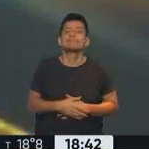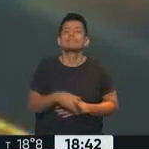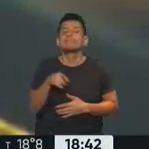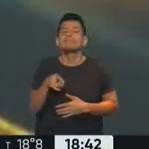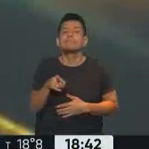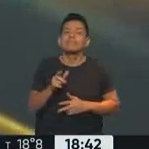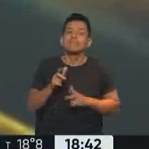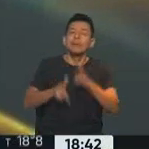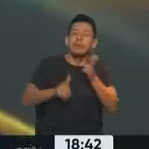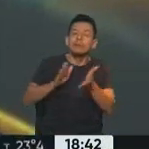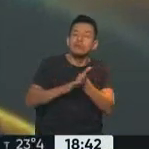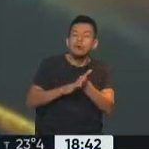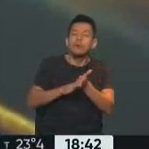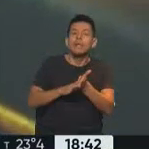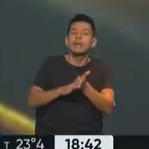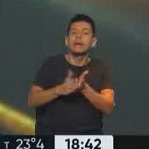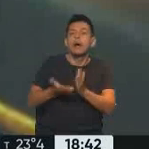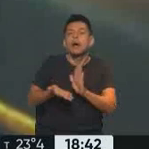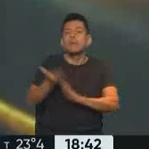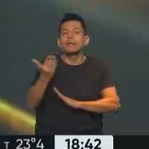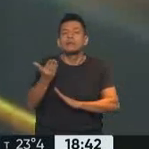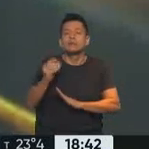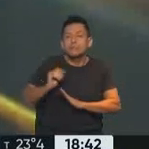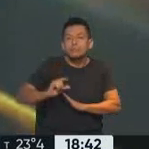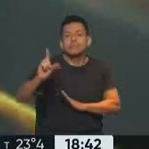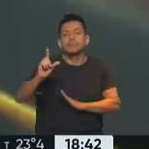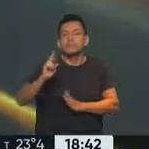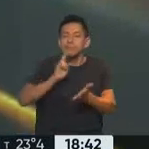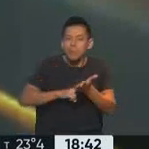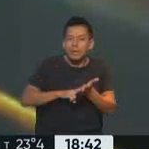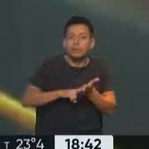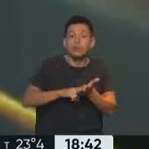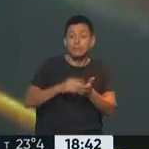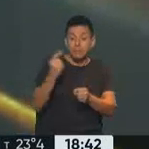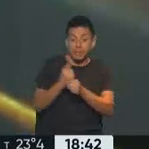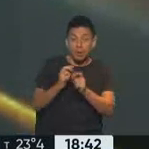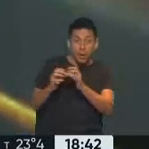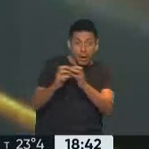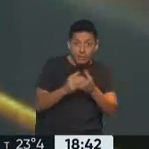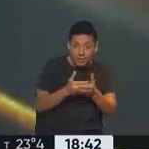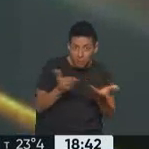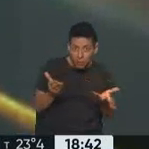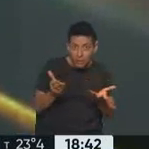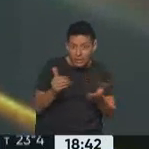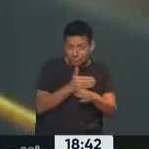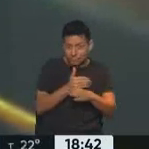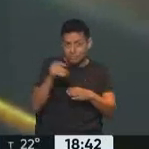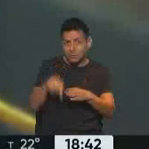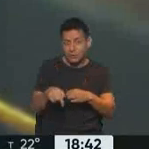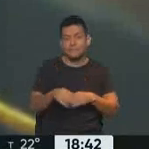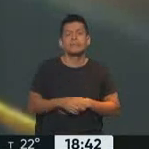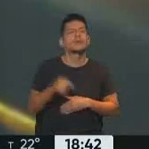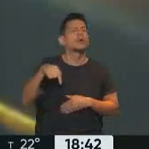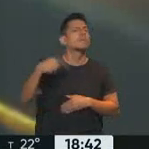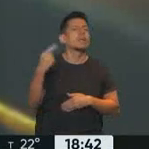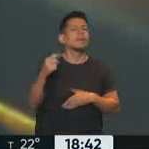toca hablar de los incrementos tarifarios a partir de estas audiencias públicas, ¿no?, que se están llevando adelante. Hoy comenzó